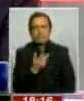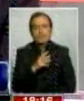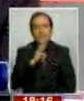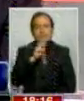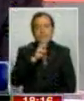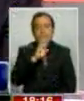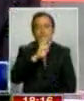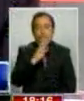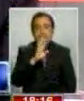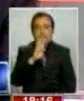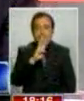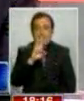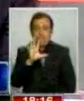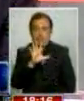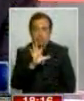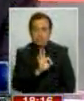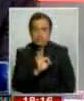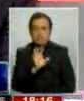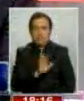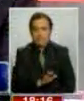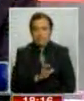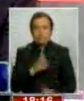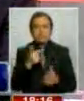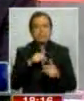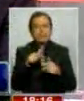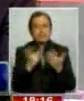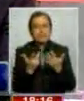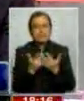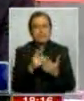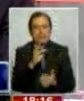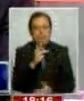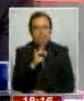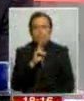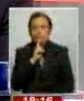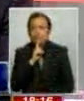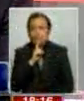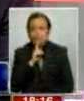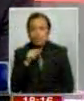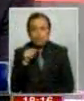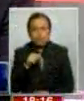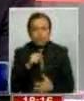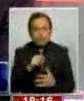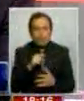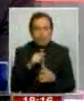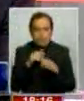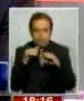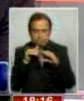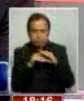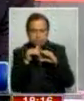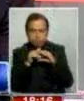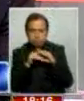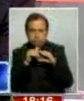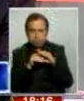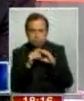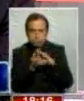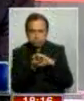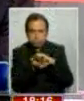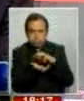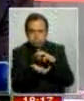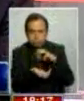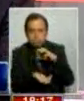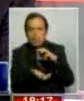tributables, donde básicamente, y muchas personas no lo saben, donde se acumulan las utilidades que no han sido